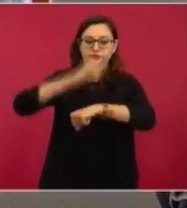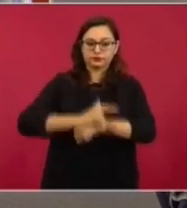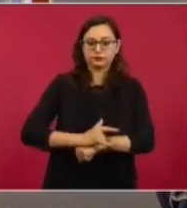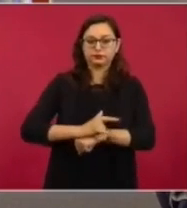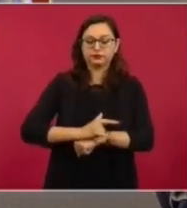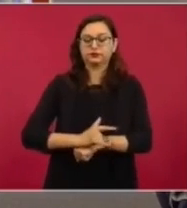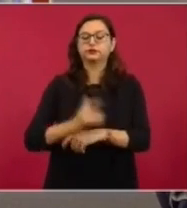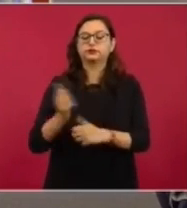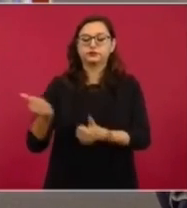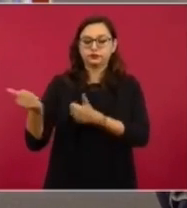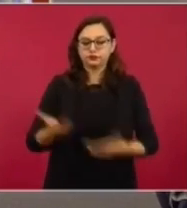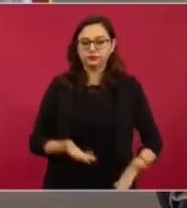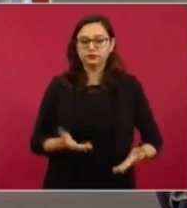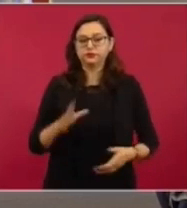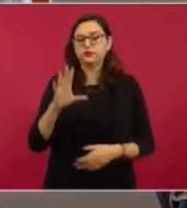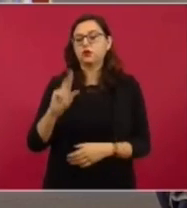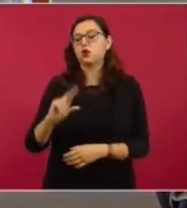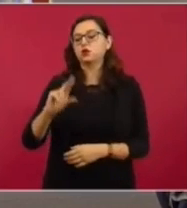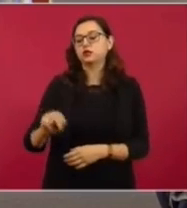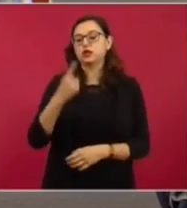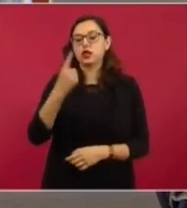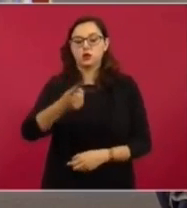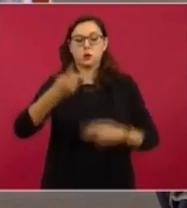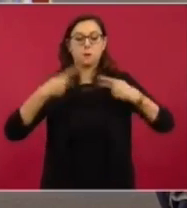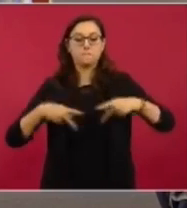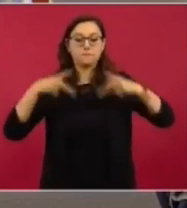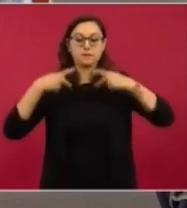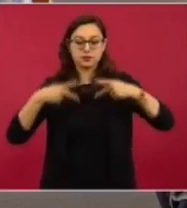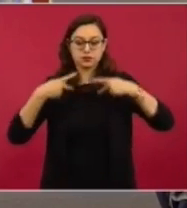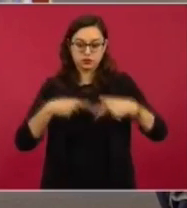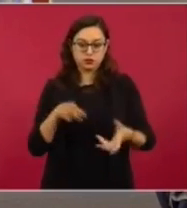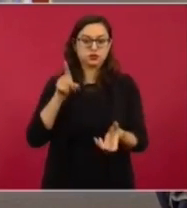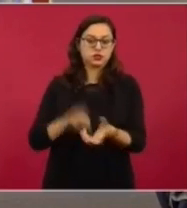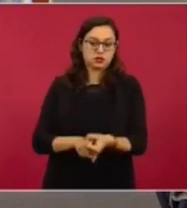Fuerza Aérea Mexicana con 81 pasajeros,